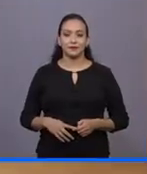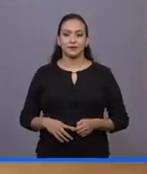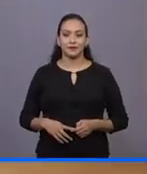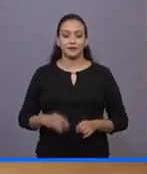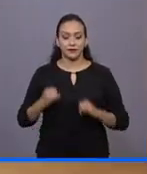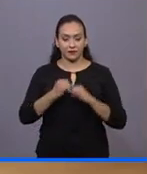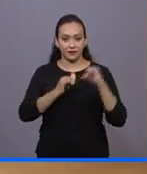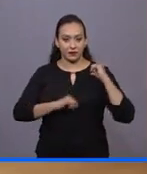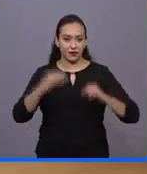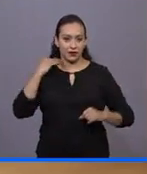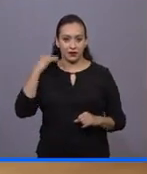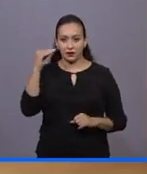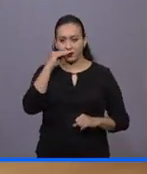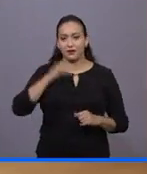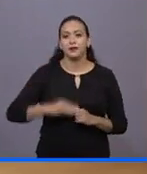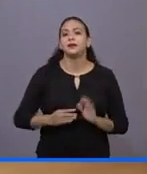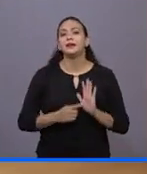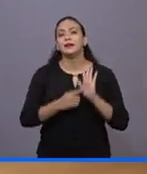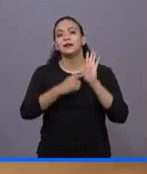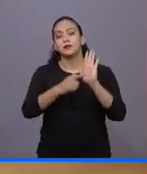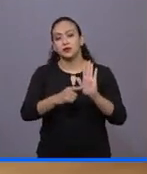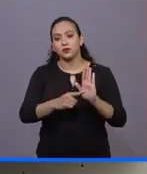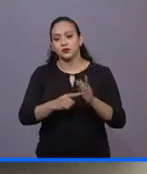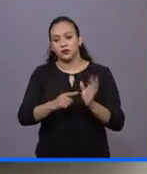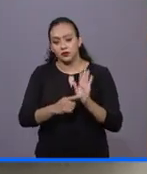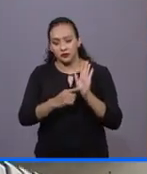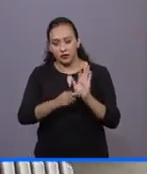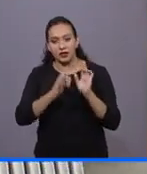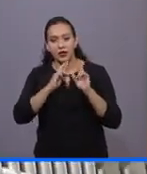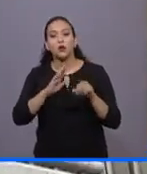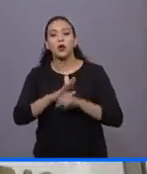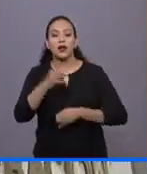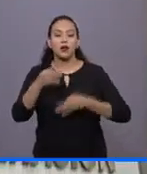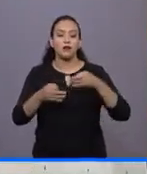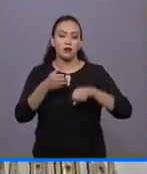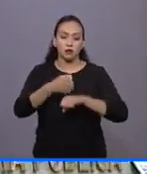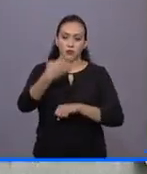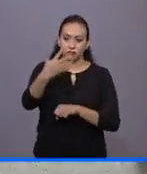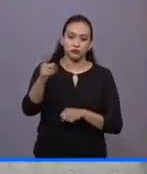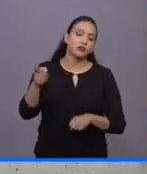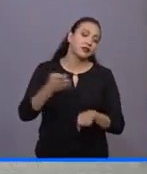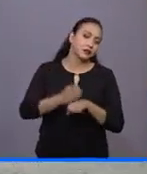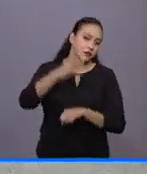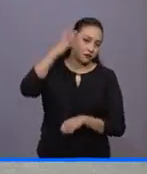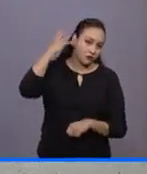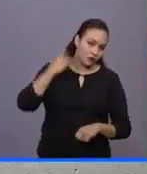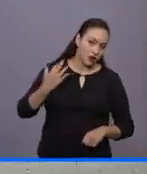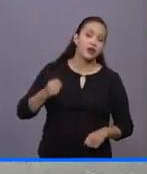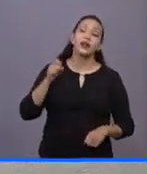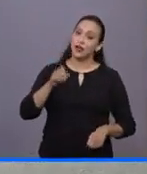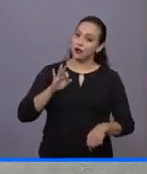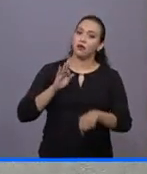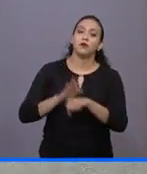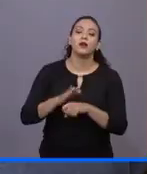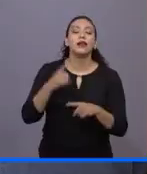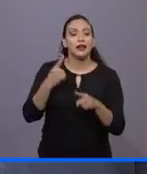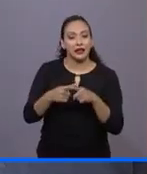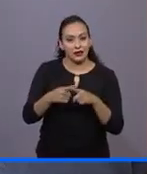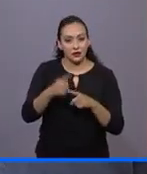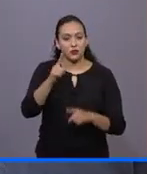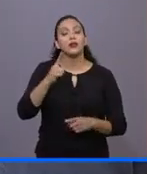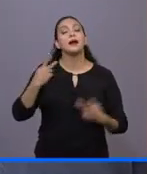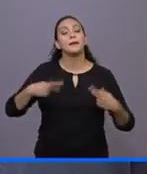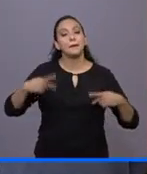La Defensoría Pública Federal dio a conocer la resolución del Juzgado Cuarto de Distrito en Morelos, que concedió la protección de la justicia a